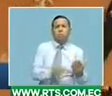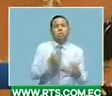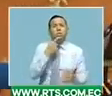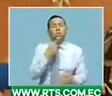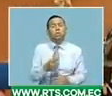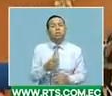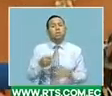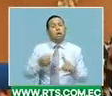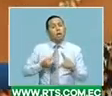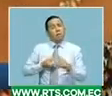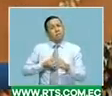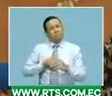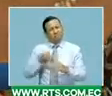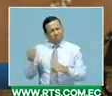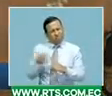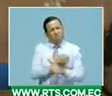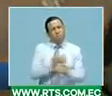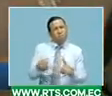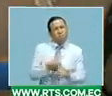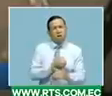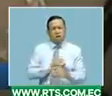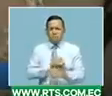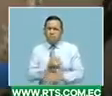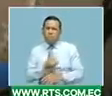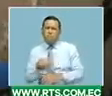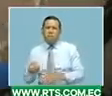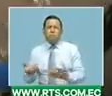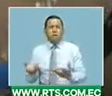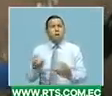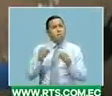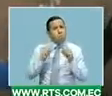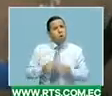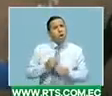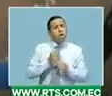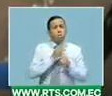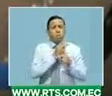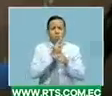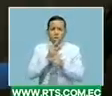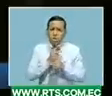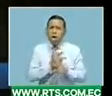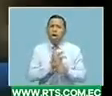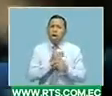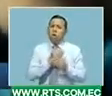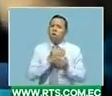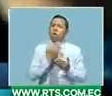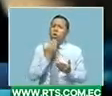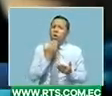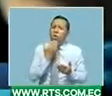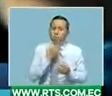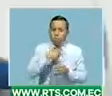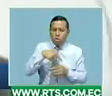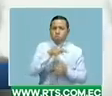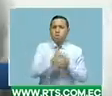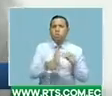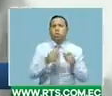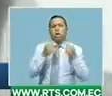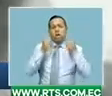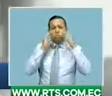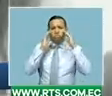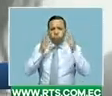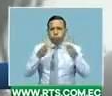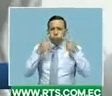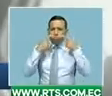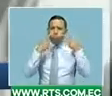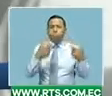perfectamente prevenibles si es que la sociedad civil actúa. Hoy a las 22 horas en la noticia